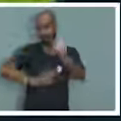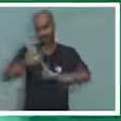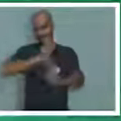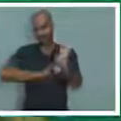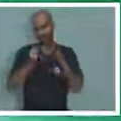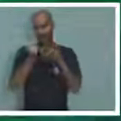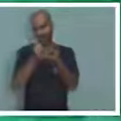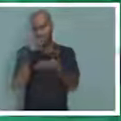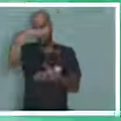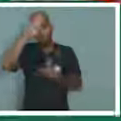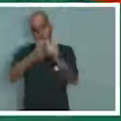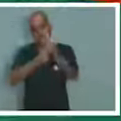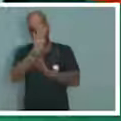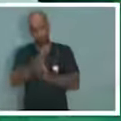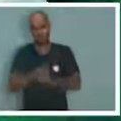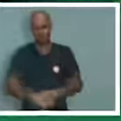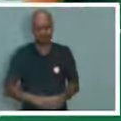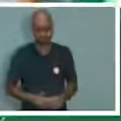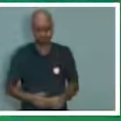país.